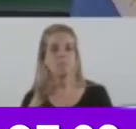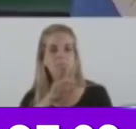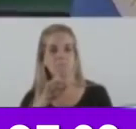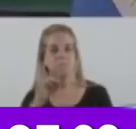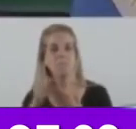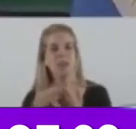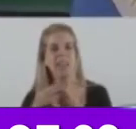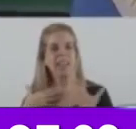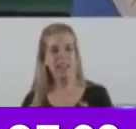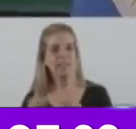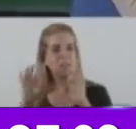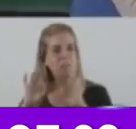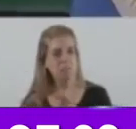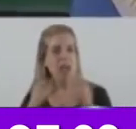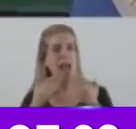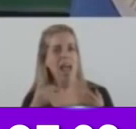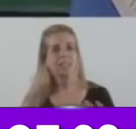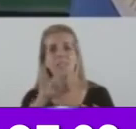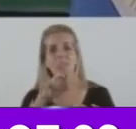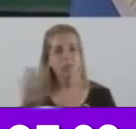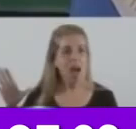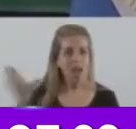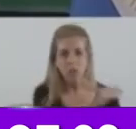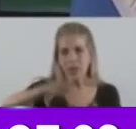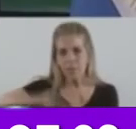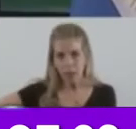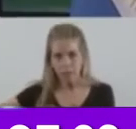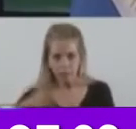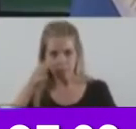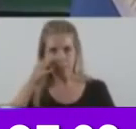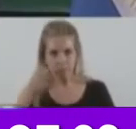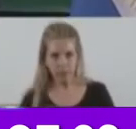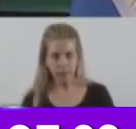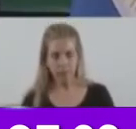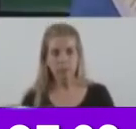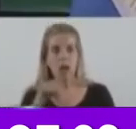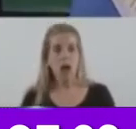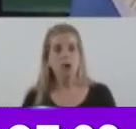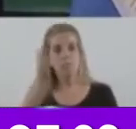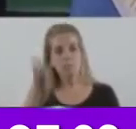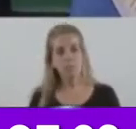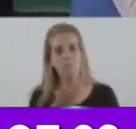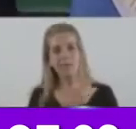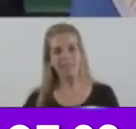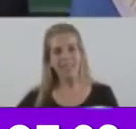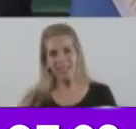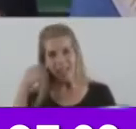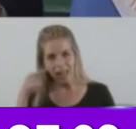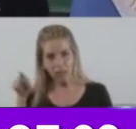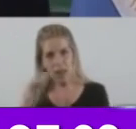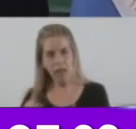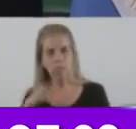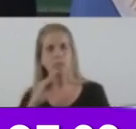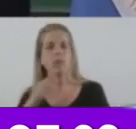partir de esto, vamos a escuchar, porque también habló Carla Bisotti, le dio una entrevista a Radio 10 a nada más menos